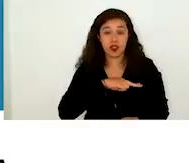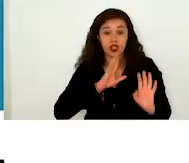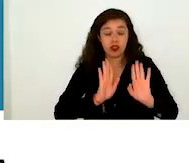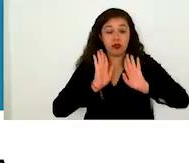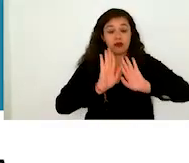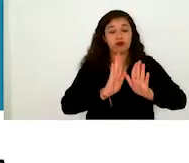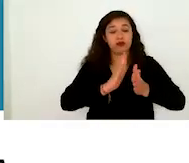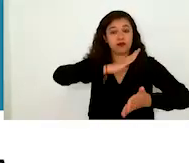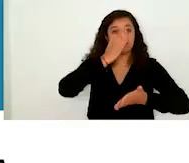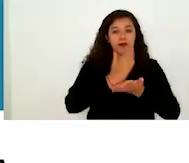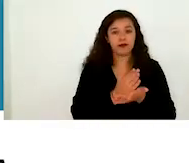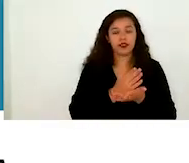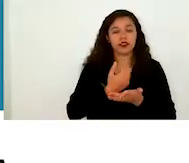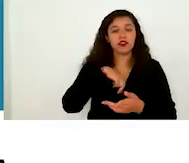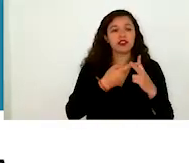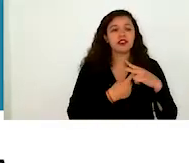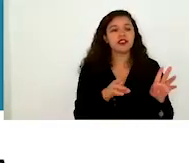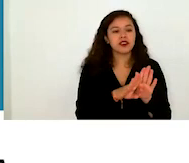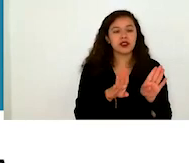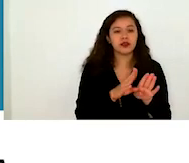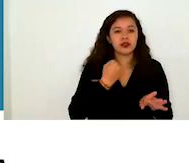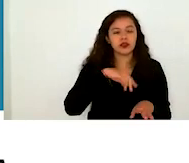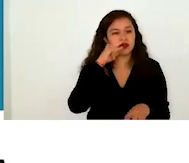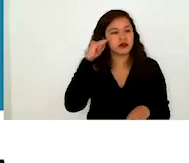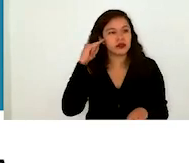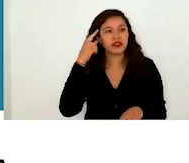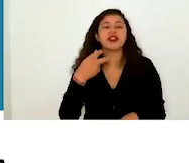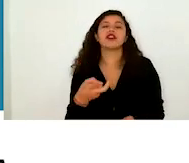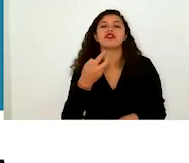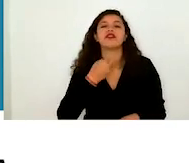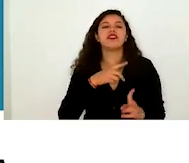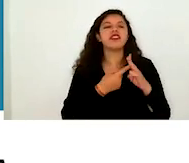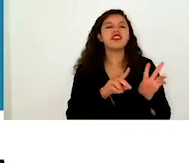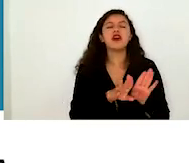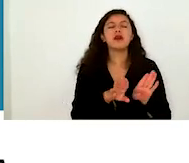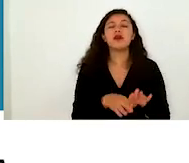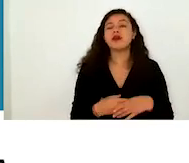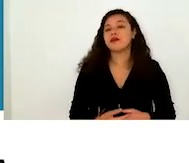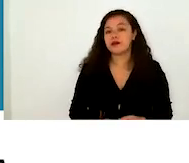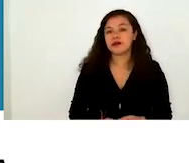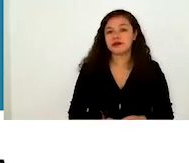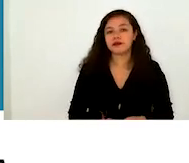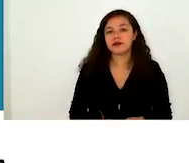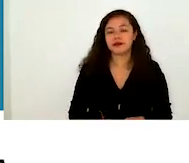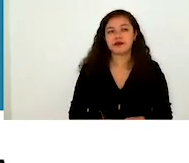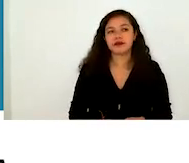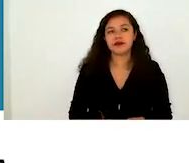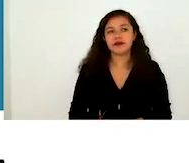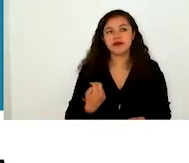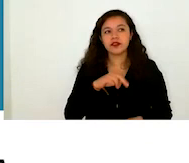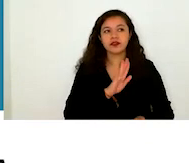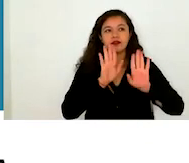cuenta como inicia porque es ahí donde vamos a partir como inicio no vamos a poder tenerlo